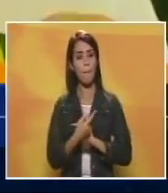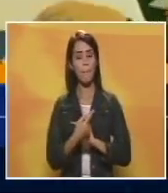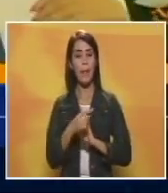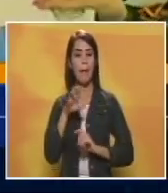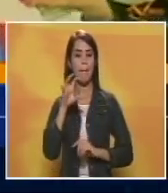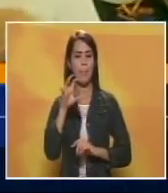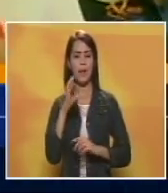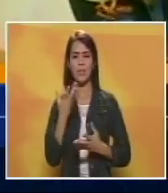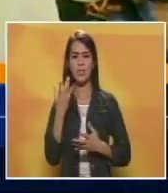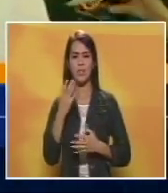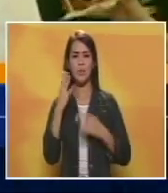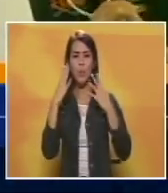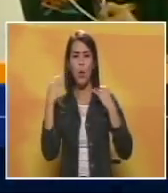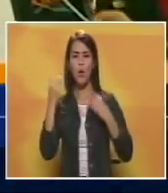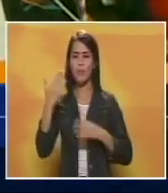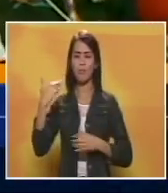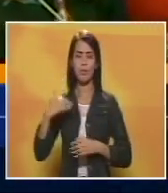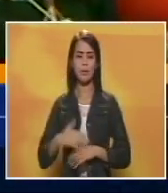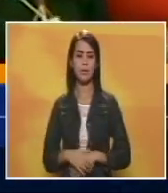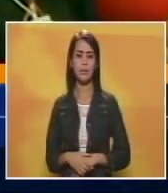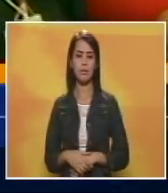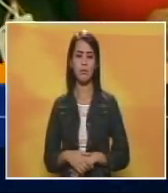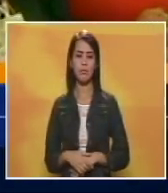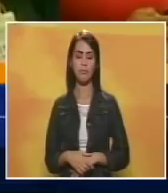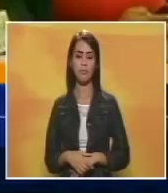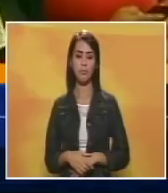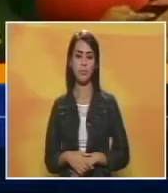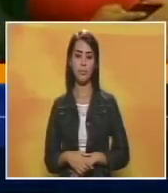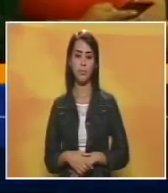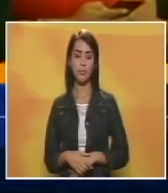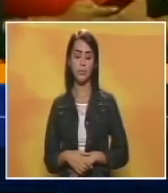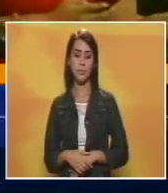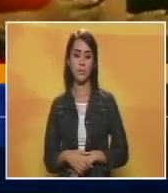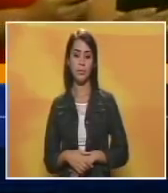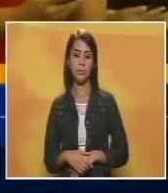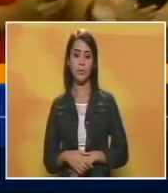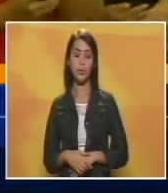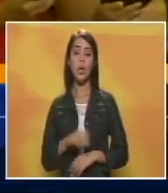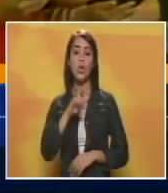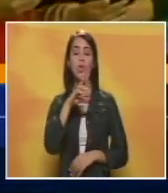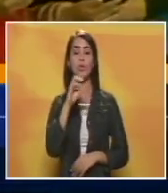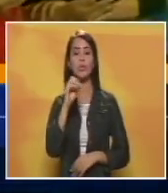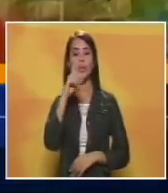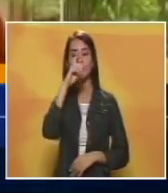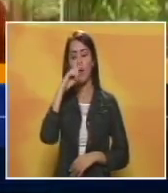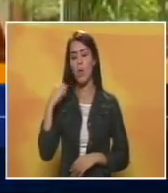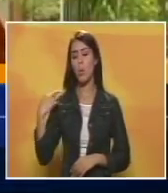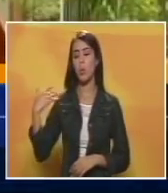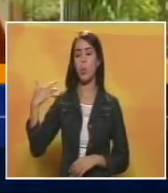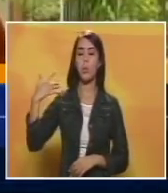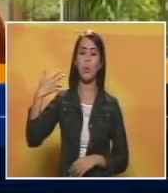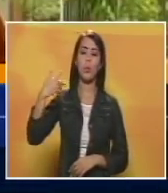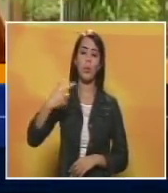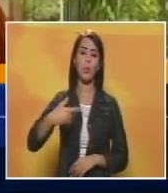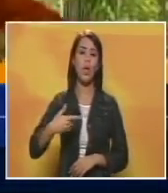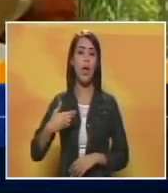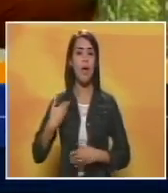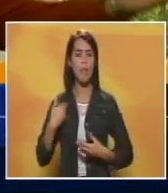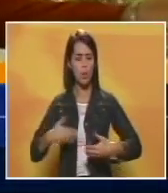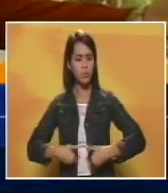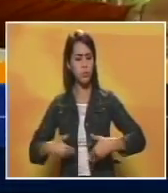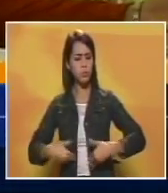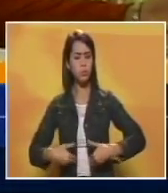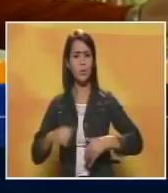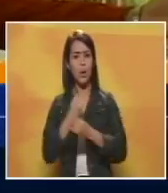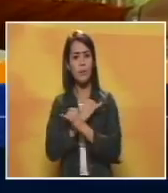colonia. ¿Quién dijo que una colonia prospera? Y 200 años de lucha por la independencia, entonces, ¿lo